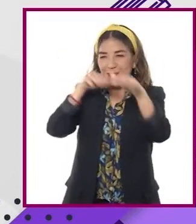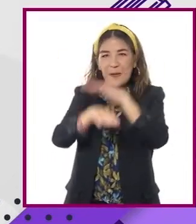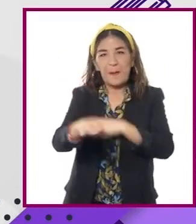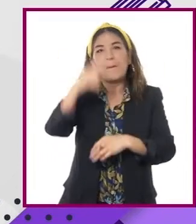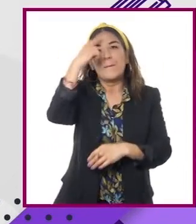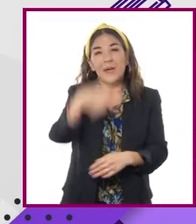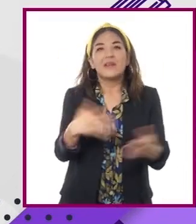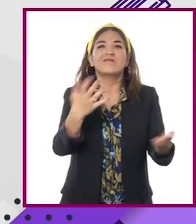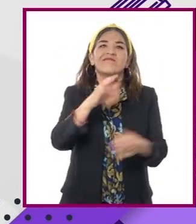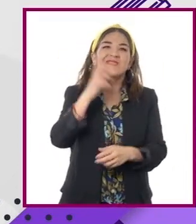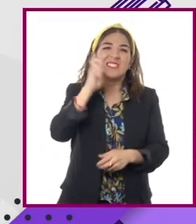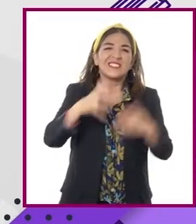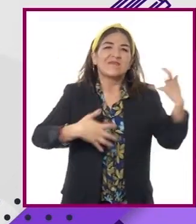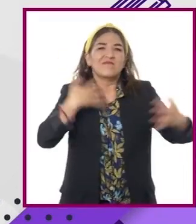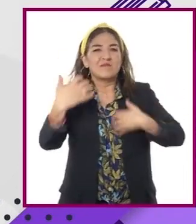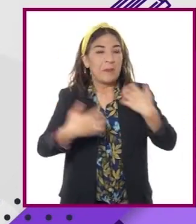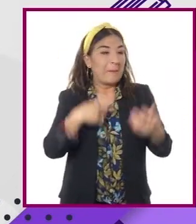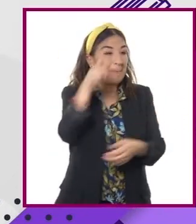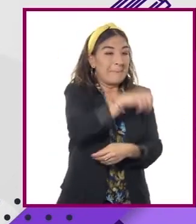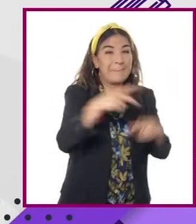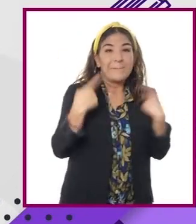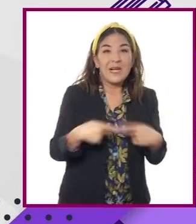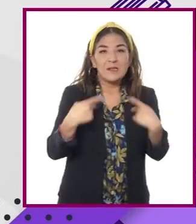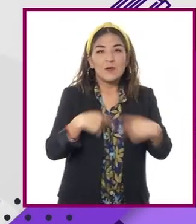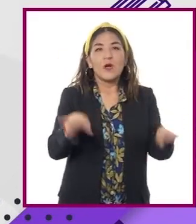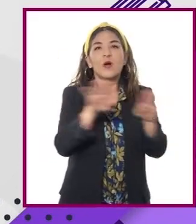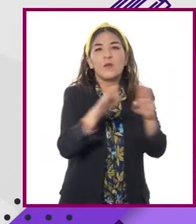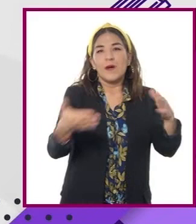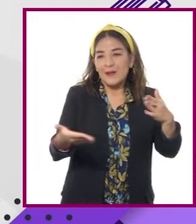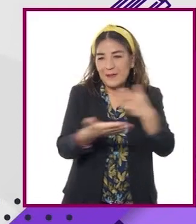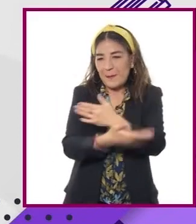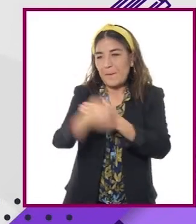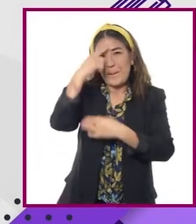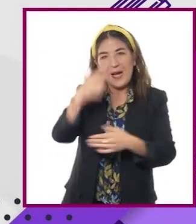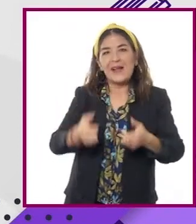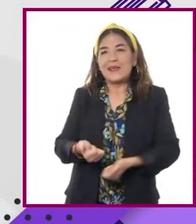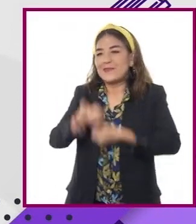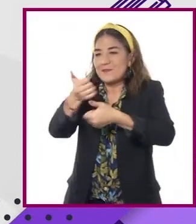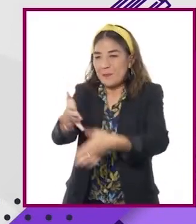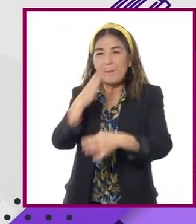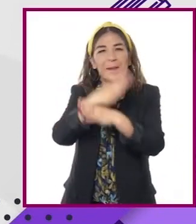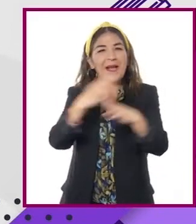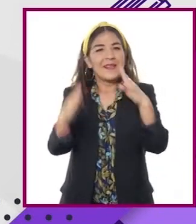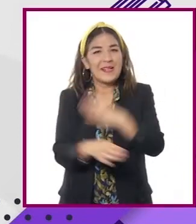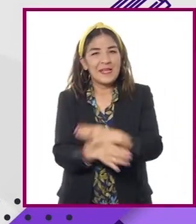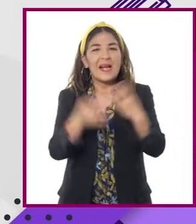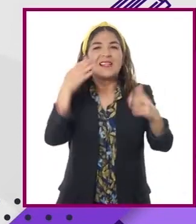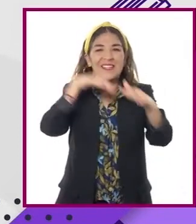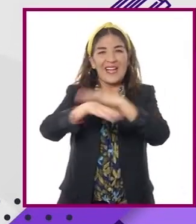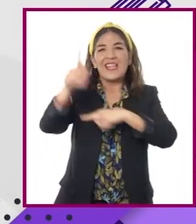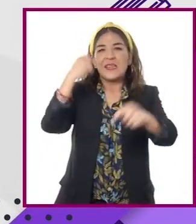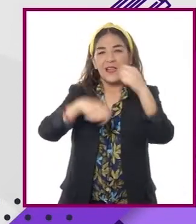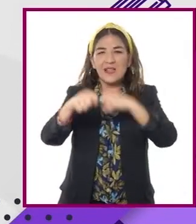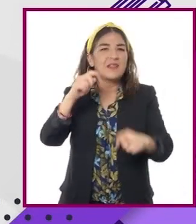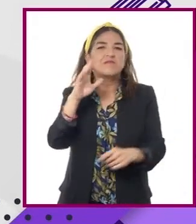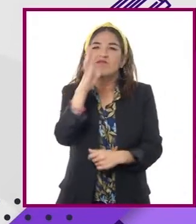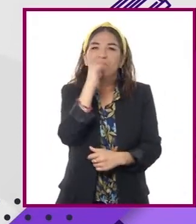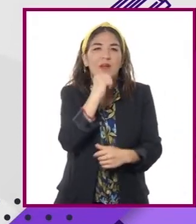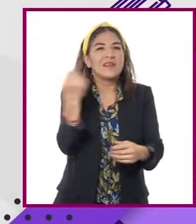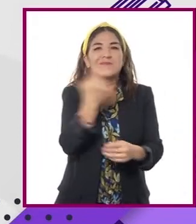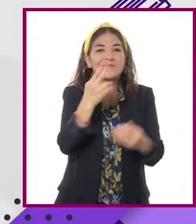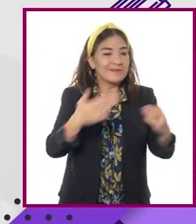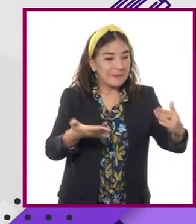de que los camiones que les proveen de mercancía no pueden surtirles, pues necesariamente pasan por la